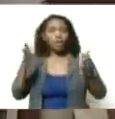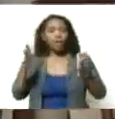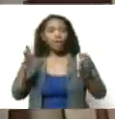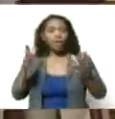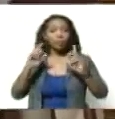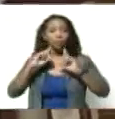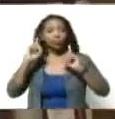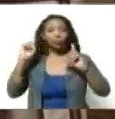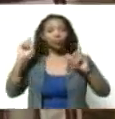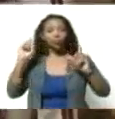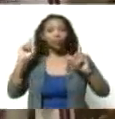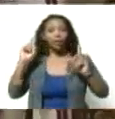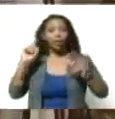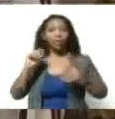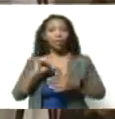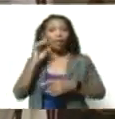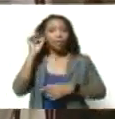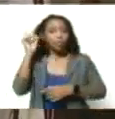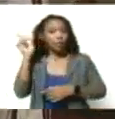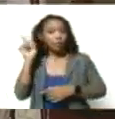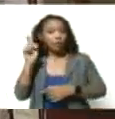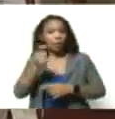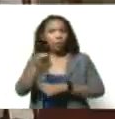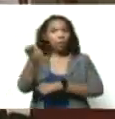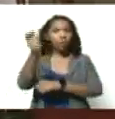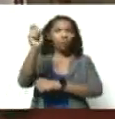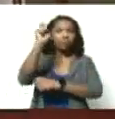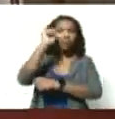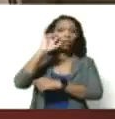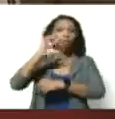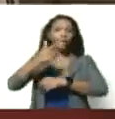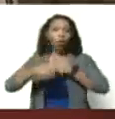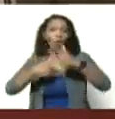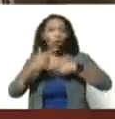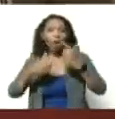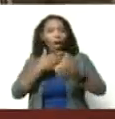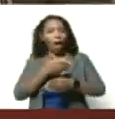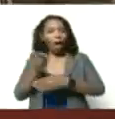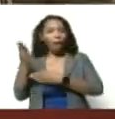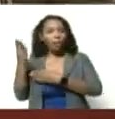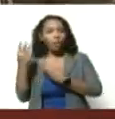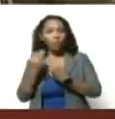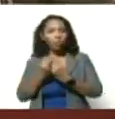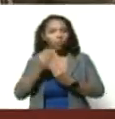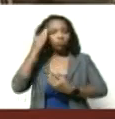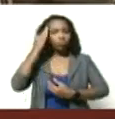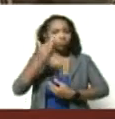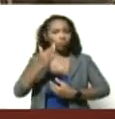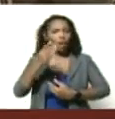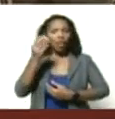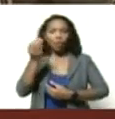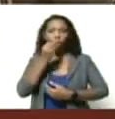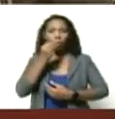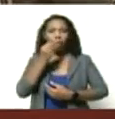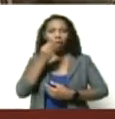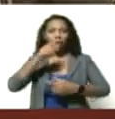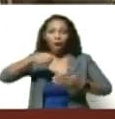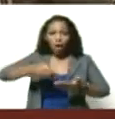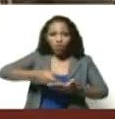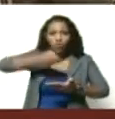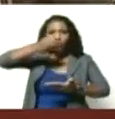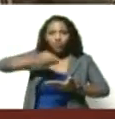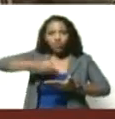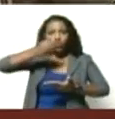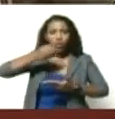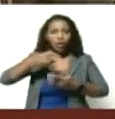ritmo serenata guayanesa, con los papagayos tricolores, anda con los comandantes, a comerte un sancocho como el de